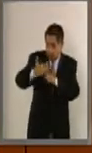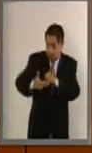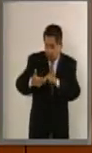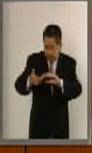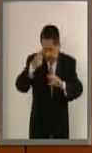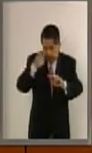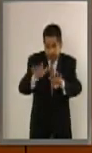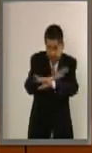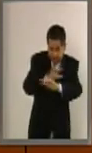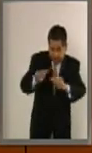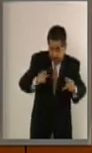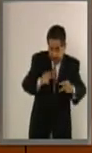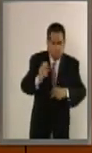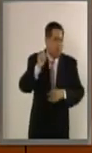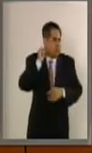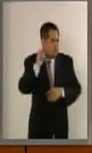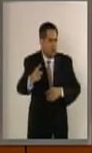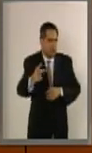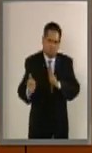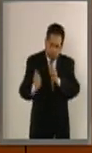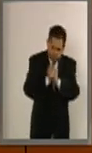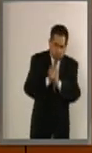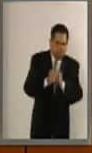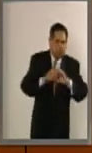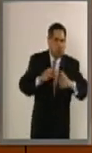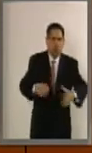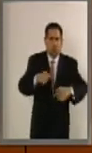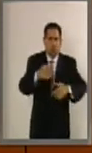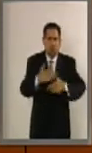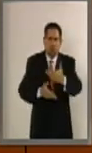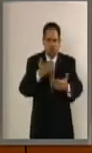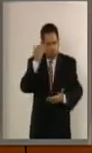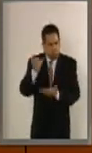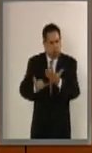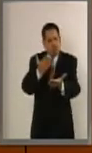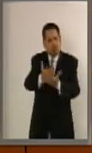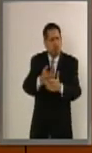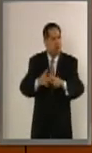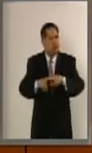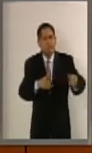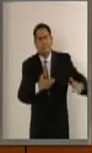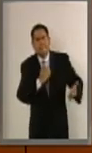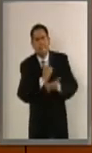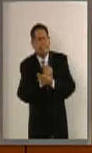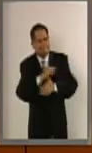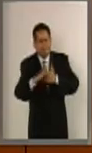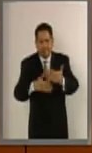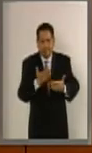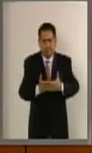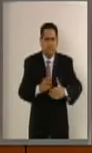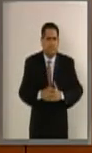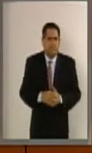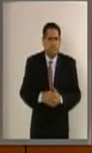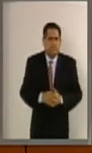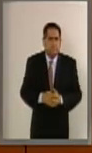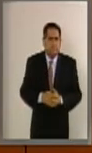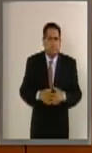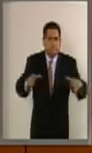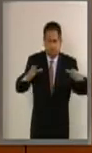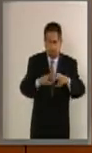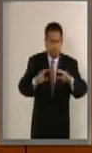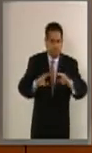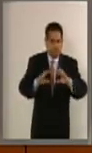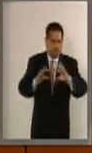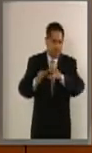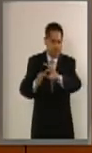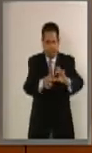posición inicial y hoy acompañen esta exigencia colectiva. La unidad que la